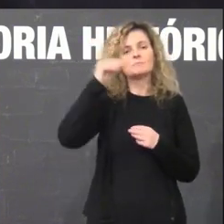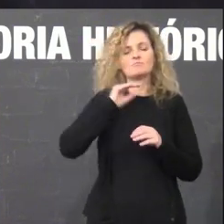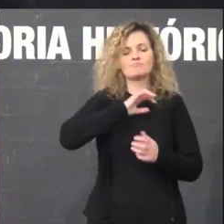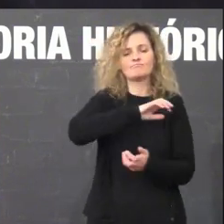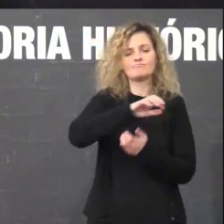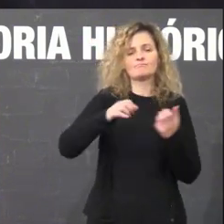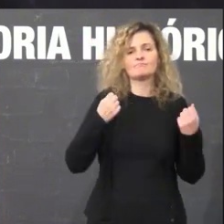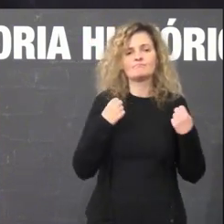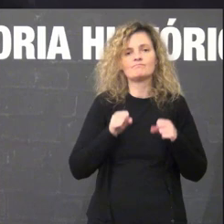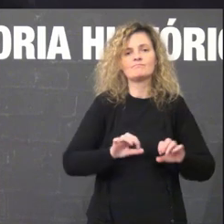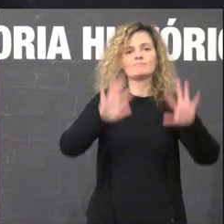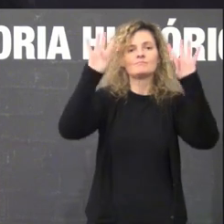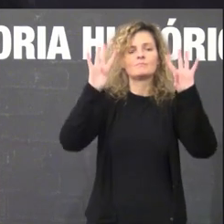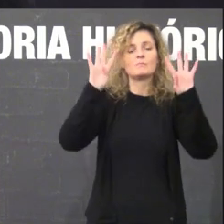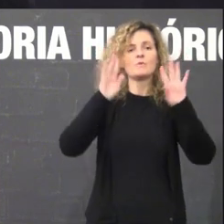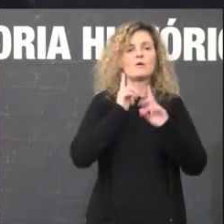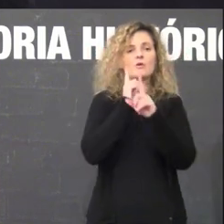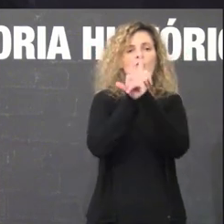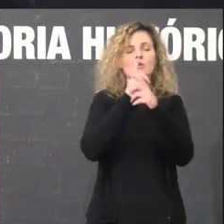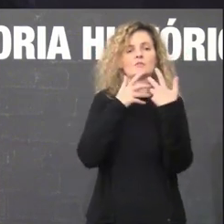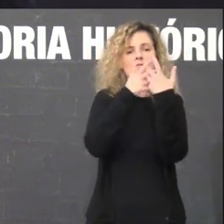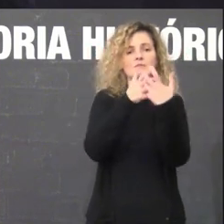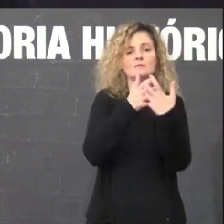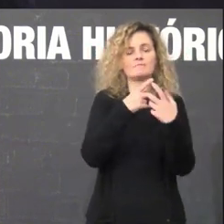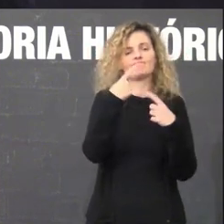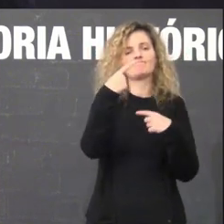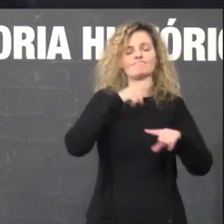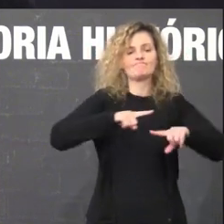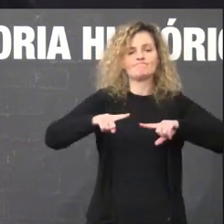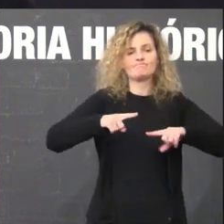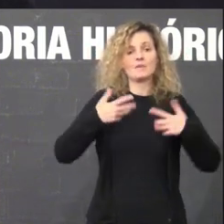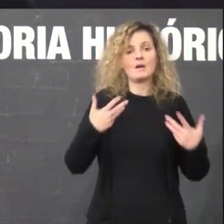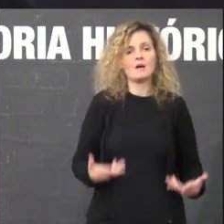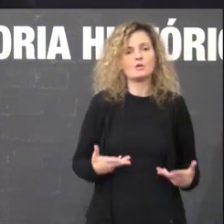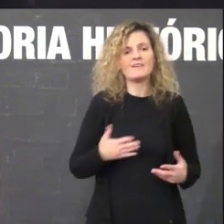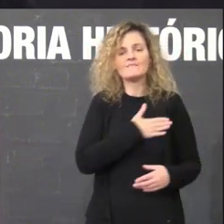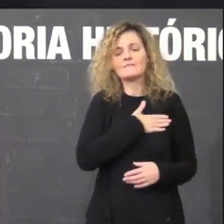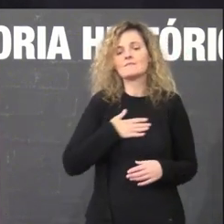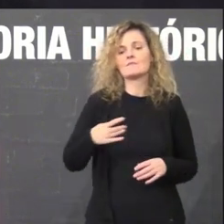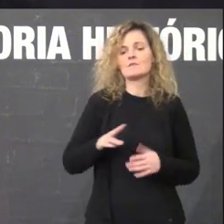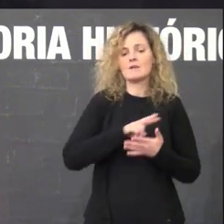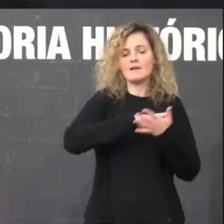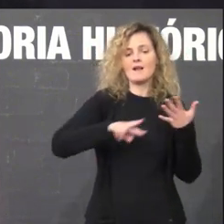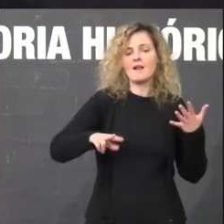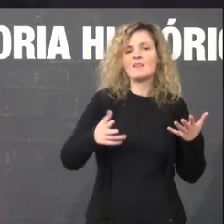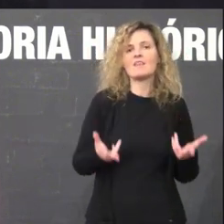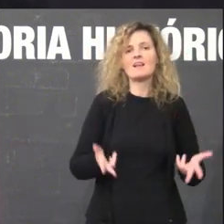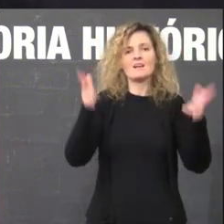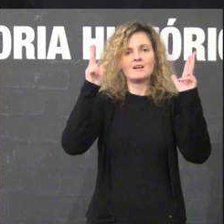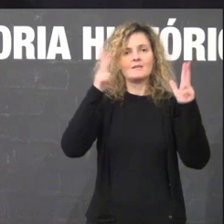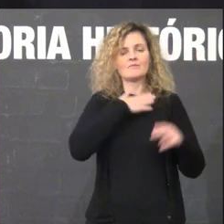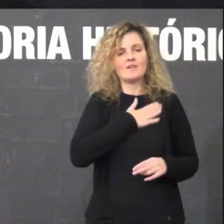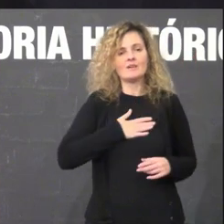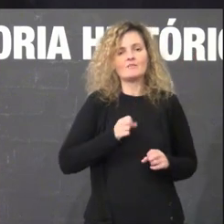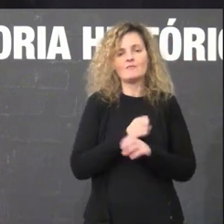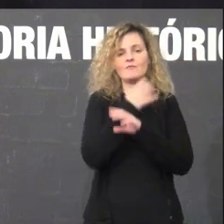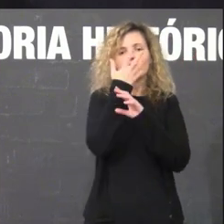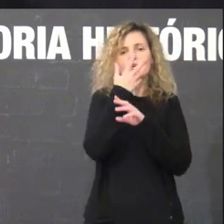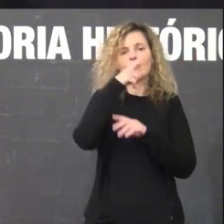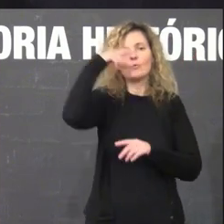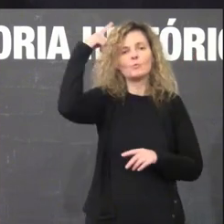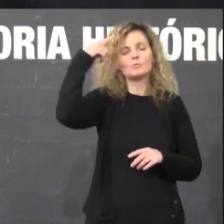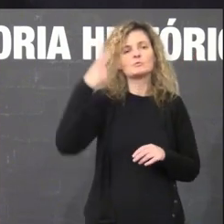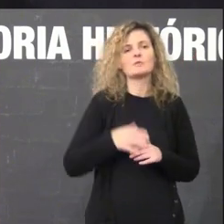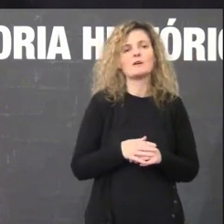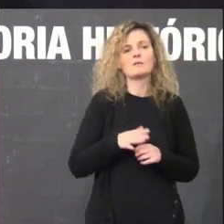su Rebeldía El Combate contra la infame tiranía del presente porque quisieron una Galicia libre dichosa floreciente y culta